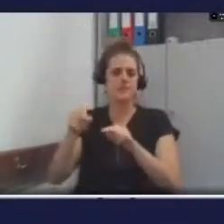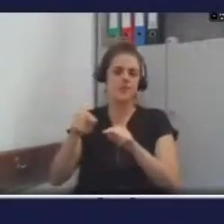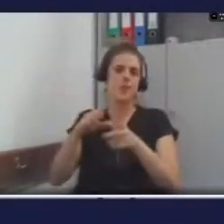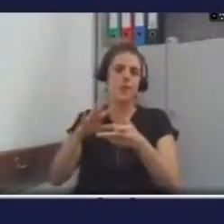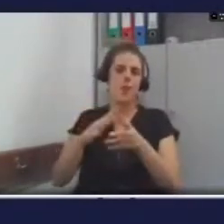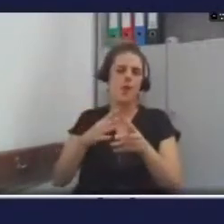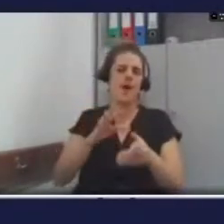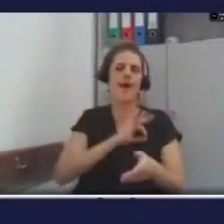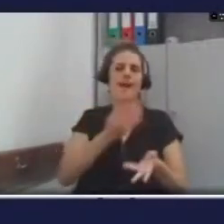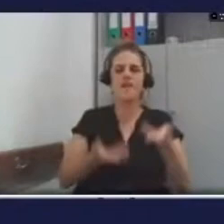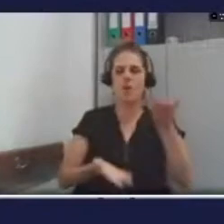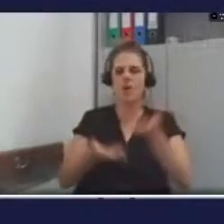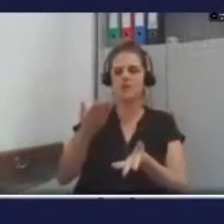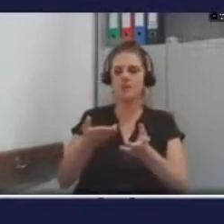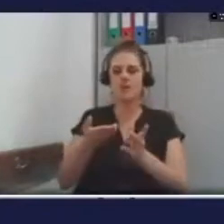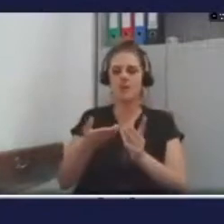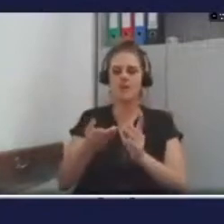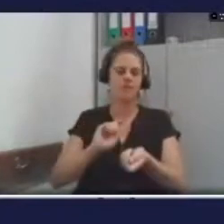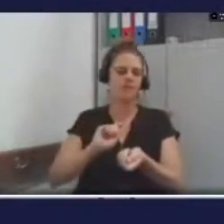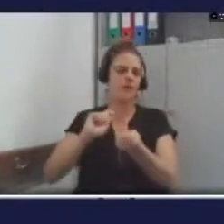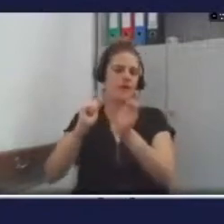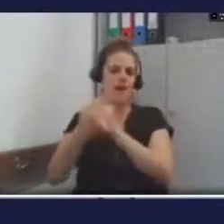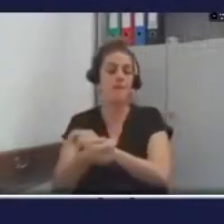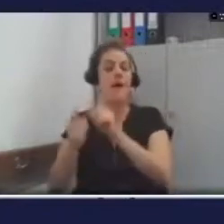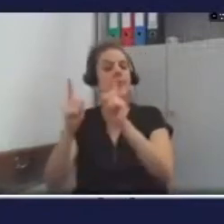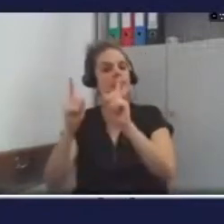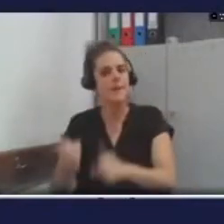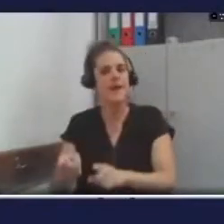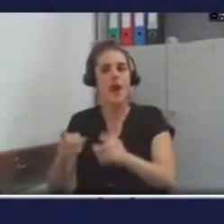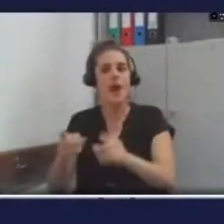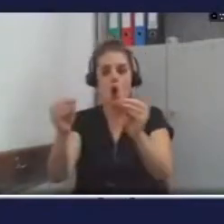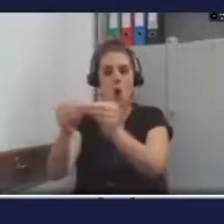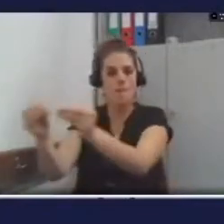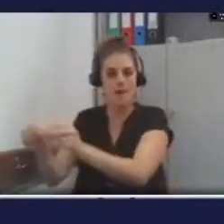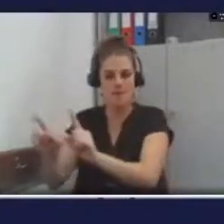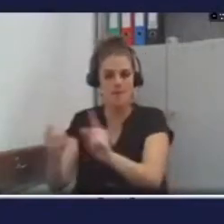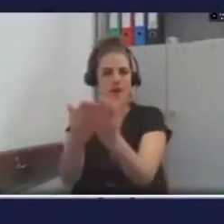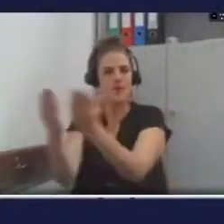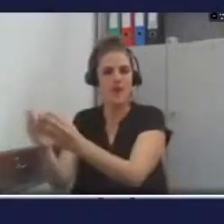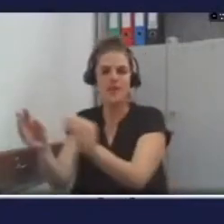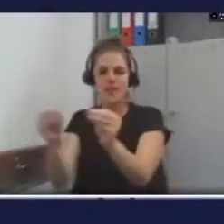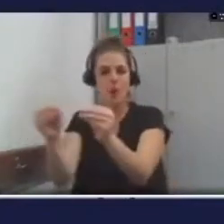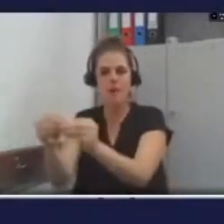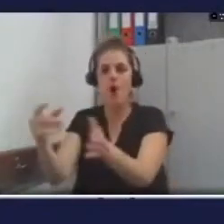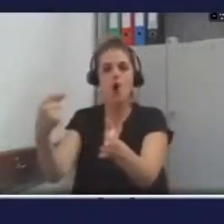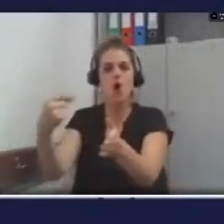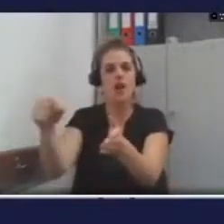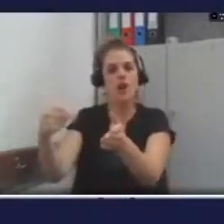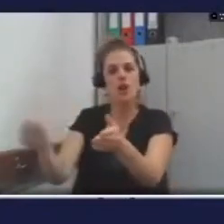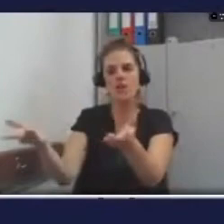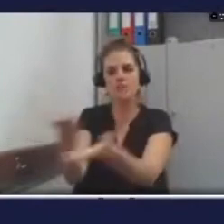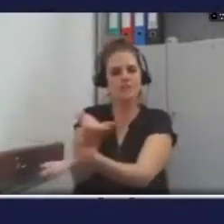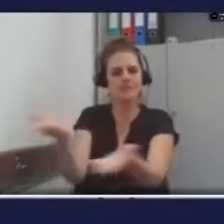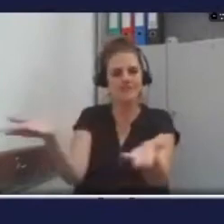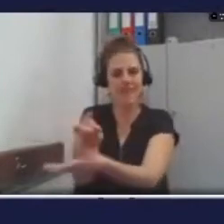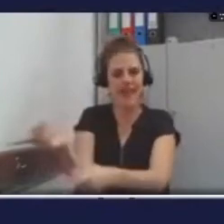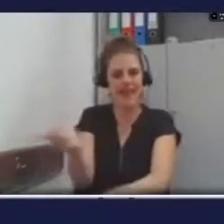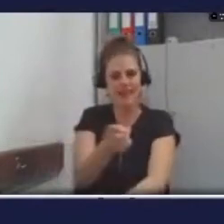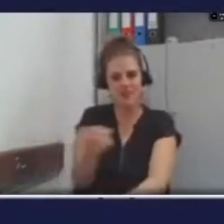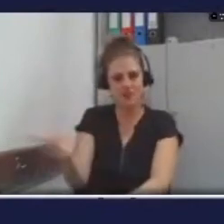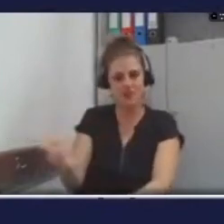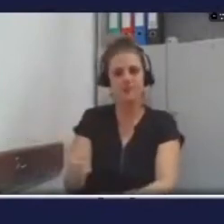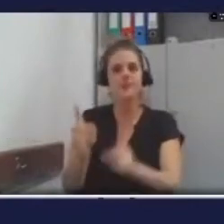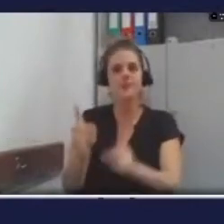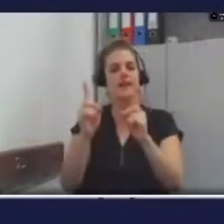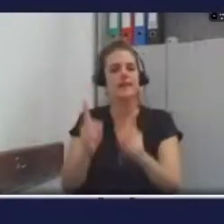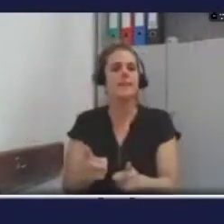evaluación. Se avanzó en corrección entre pares, en autoevaluación, en la discusión de qué elementos